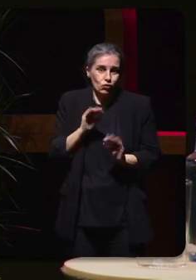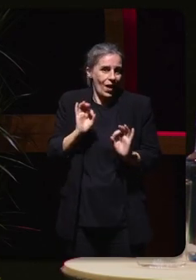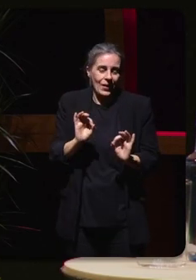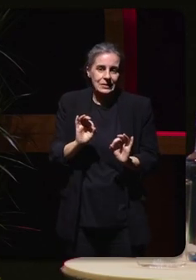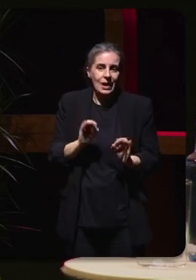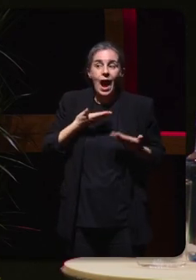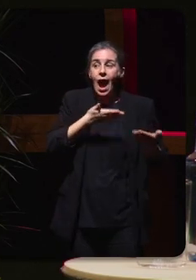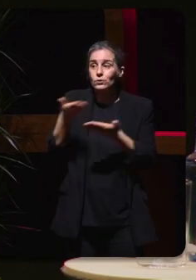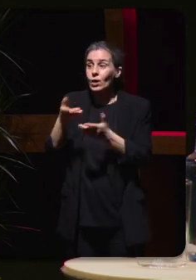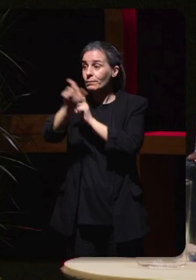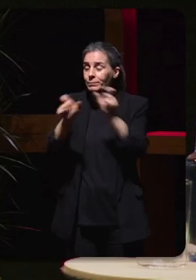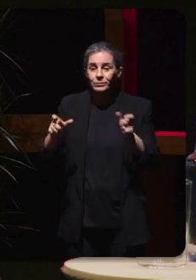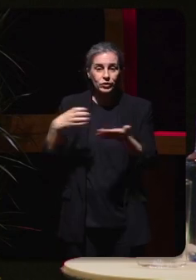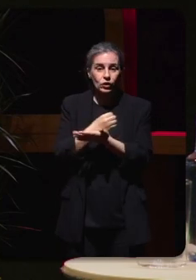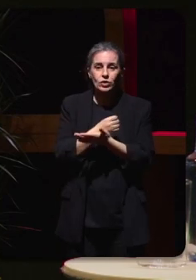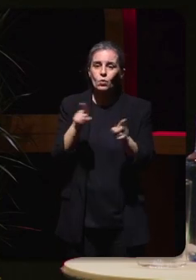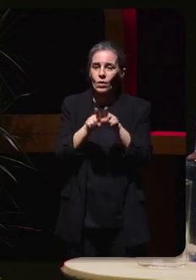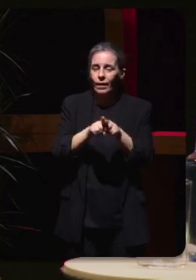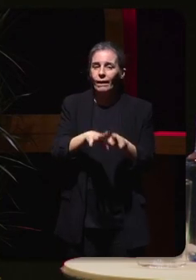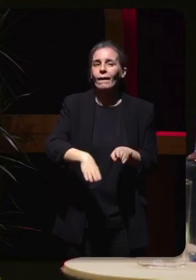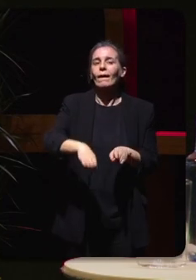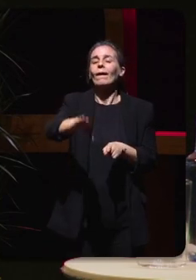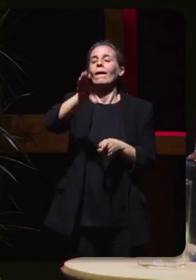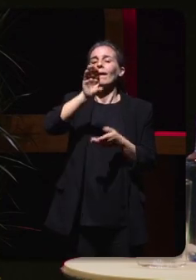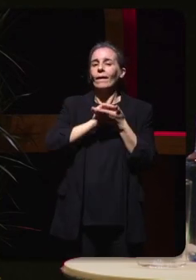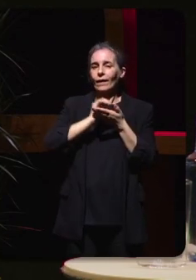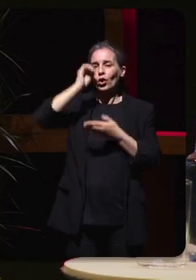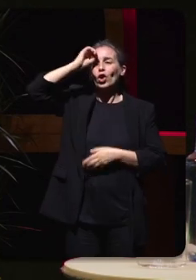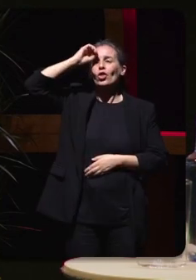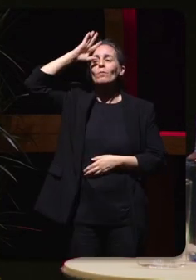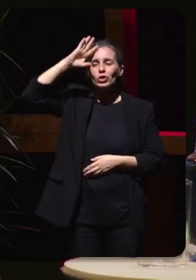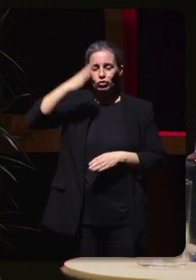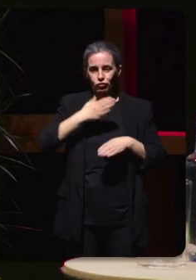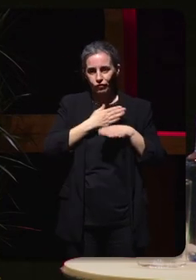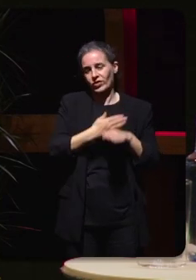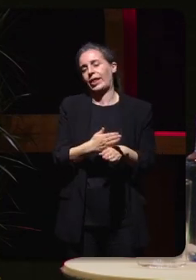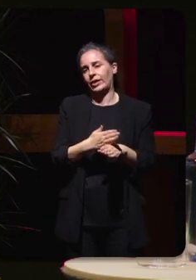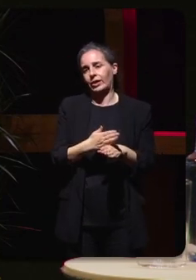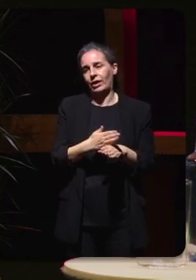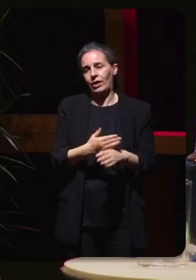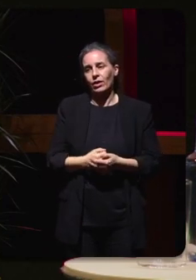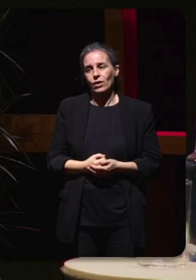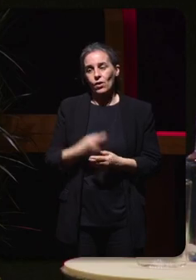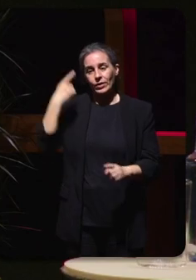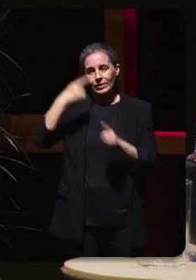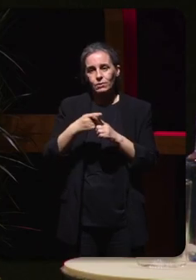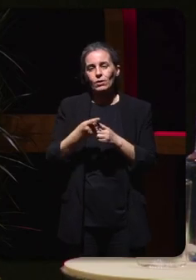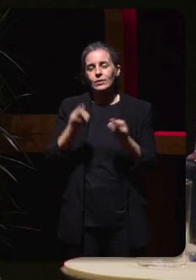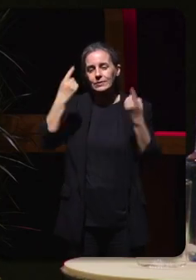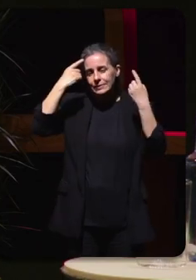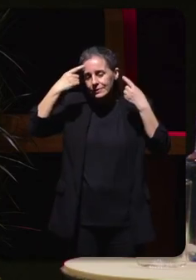la ciudadanía tenga los elementos de conocimiento suficientes, ¿no? Para que eso integre, ¿no?